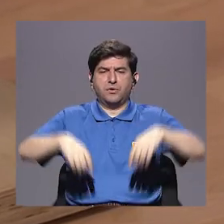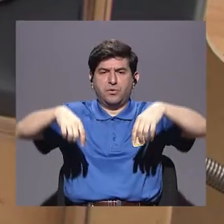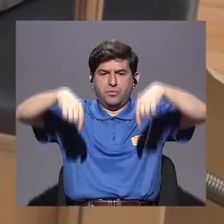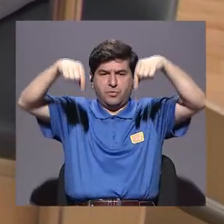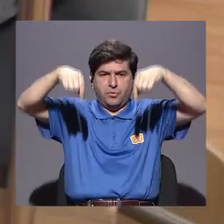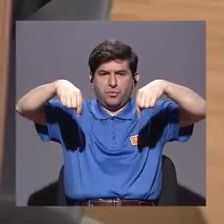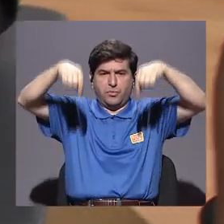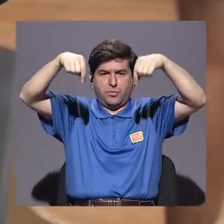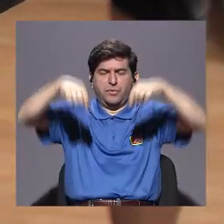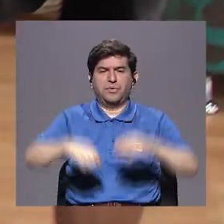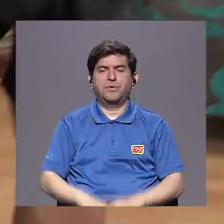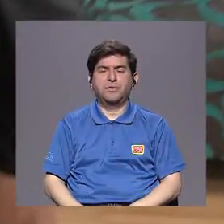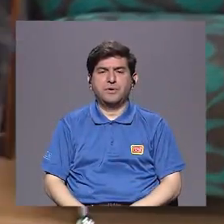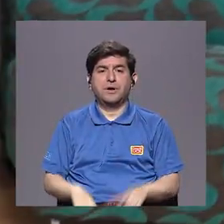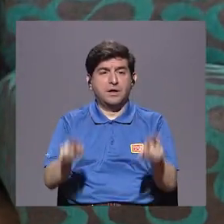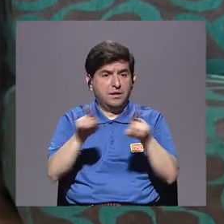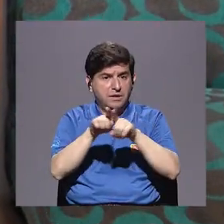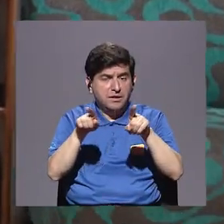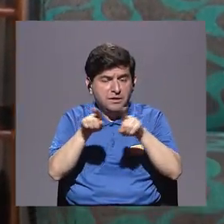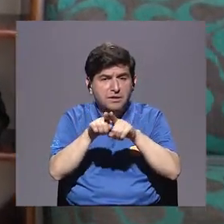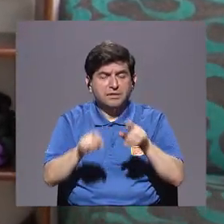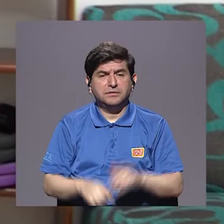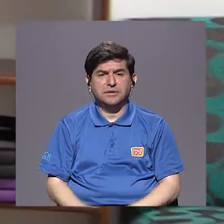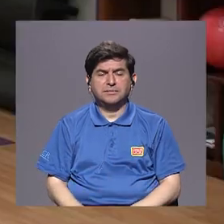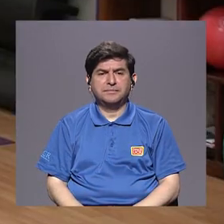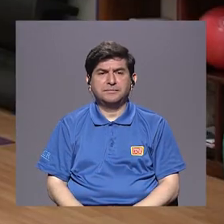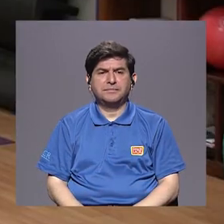suspensión, hay Pilates